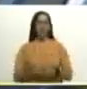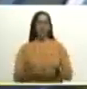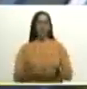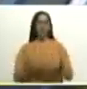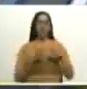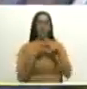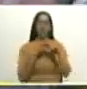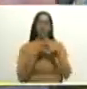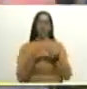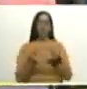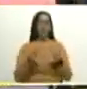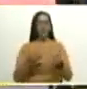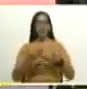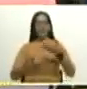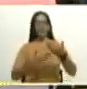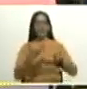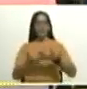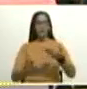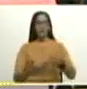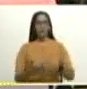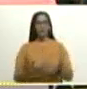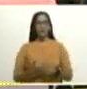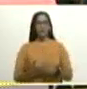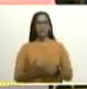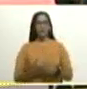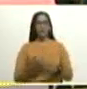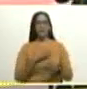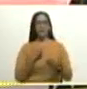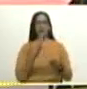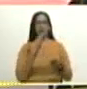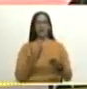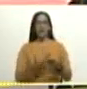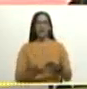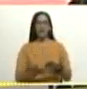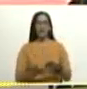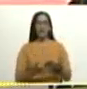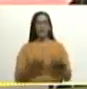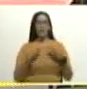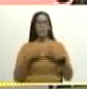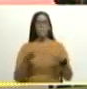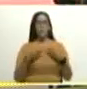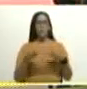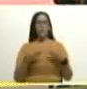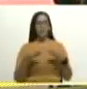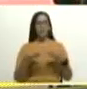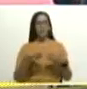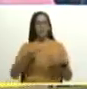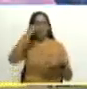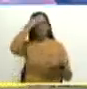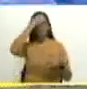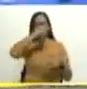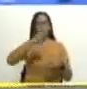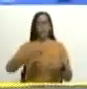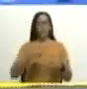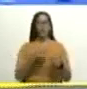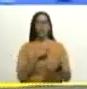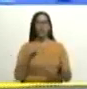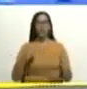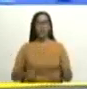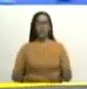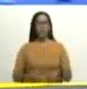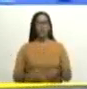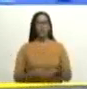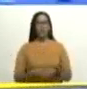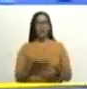toda la trayectoria. Y quiero agradecer públicamente al pueblo chino, a